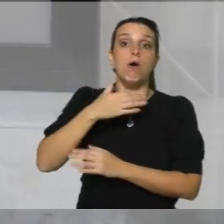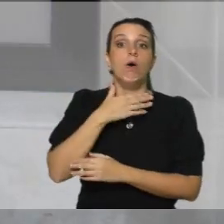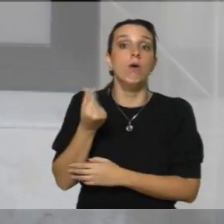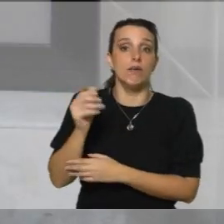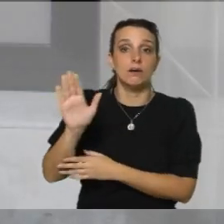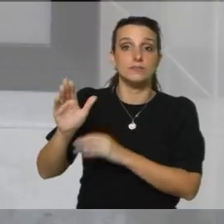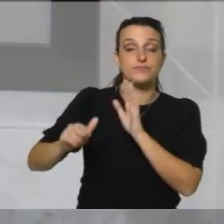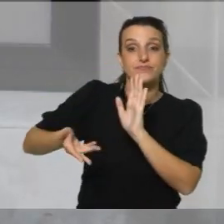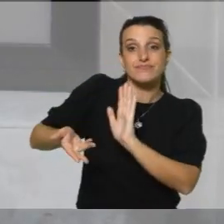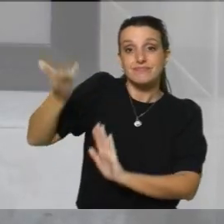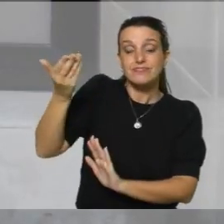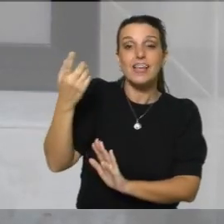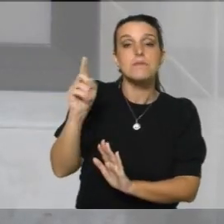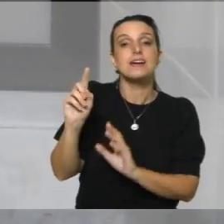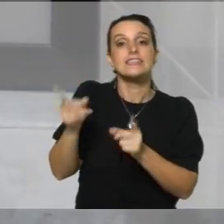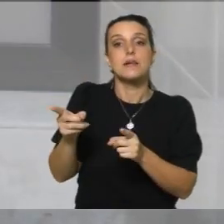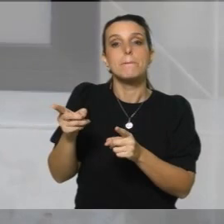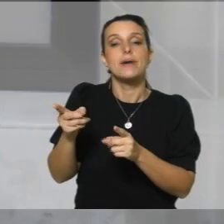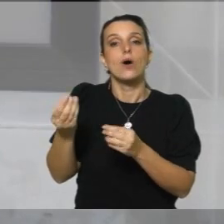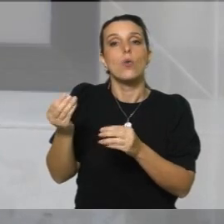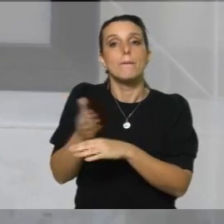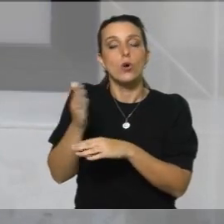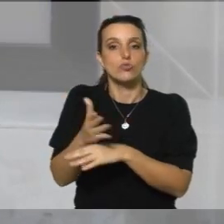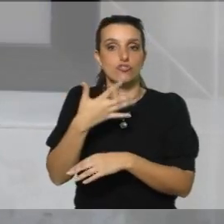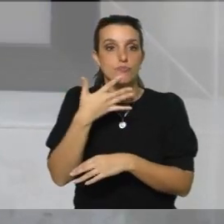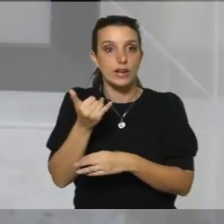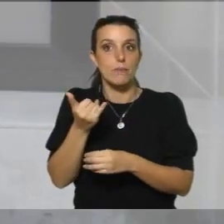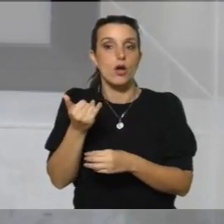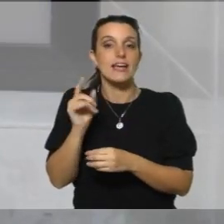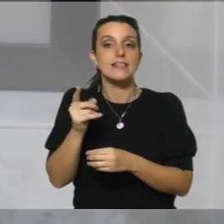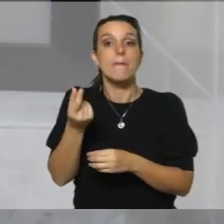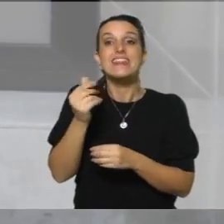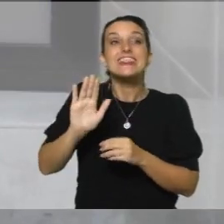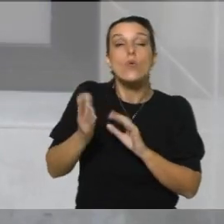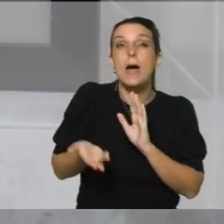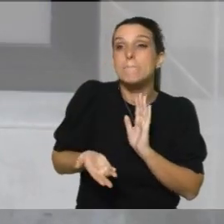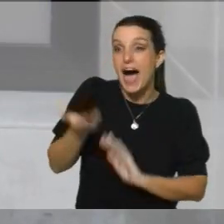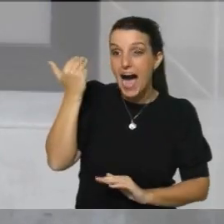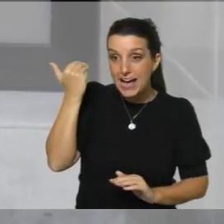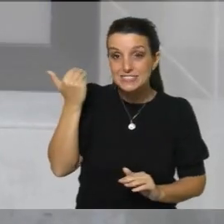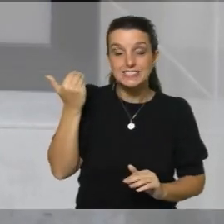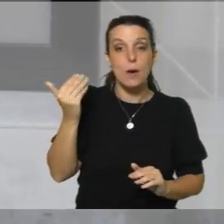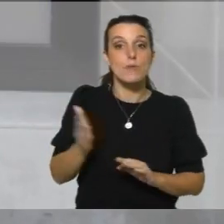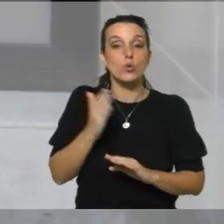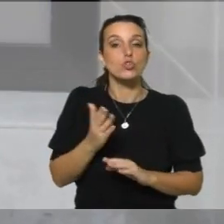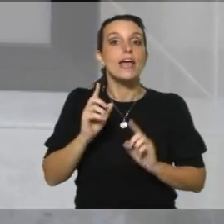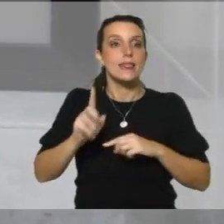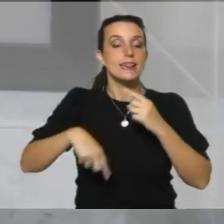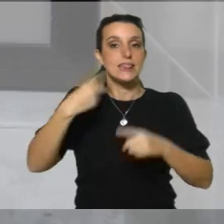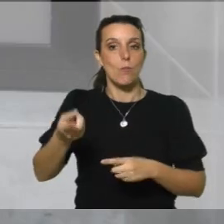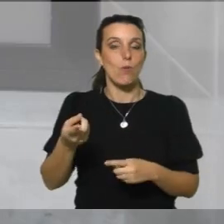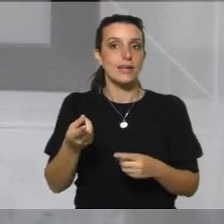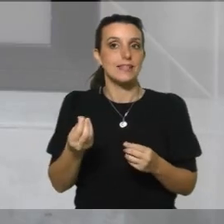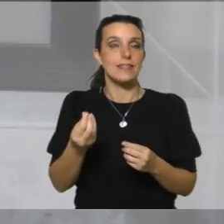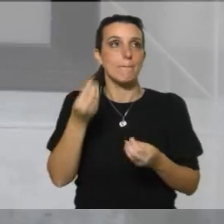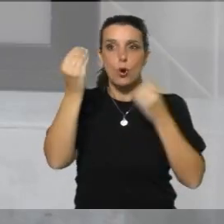además un crecimiento del endeudamiento en relación al producto o sea el producto ha crecido pero la deuda ha creció mucho más que que el producto y después otro elemento de